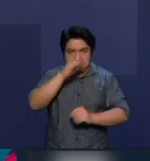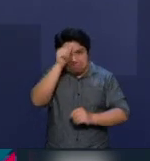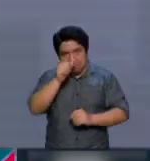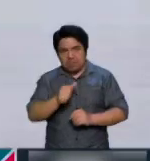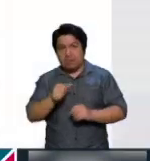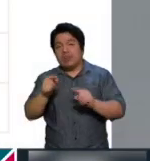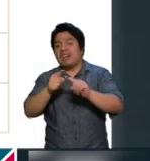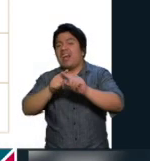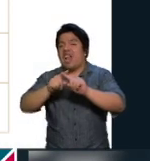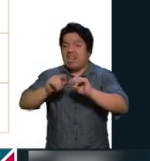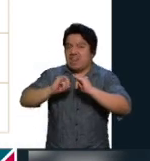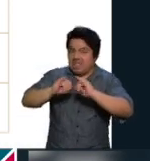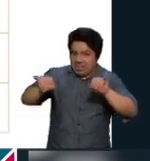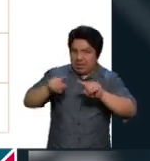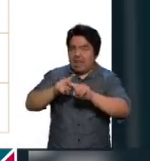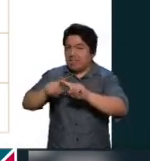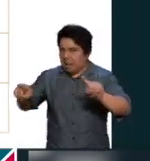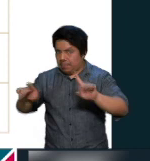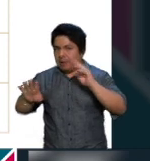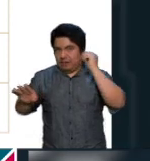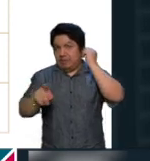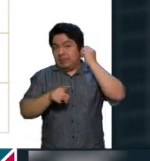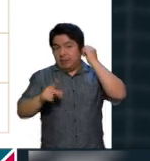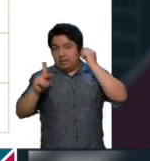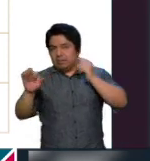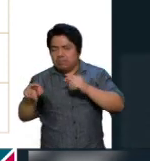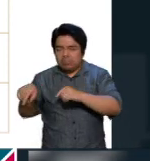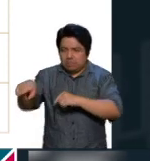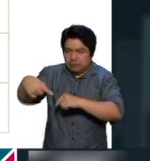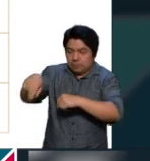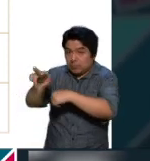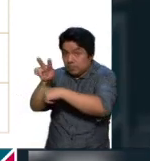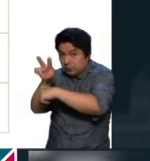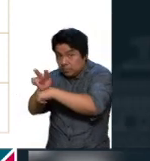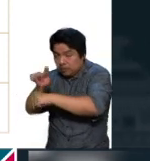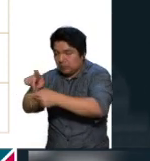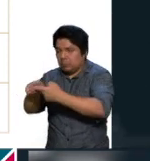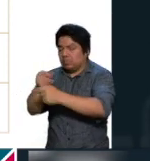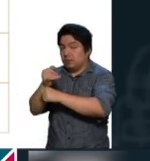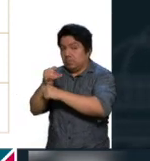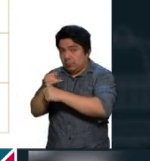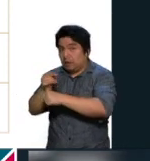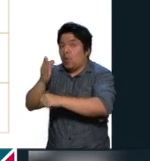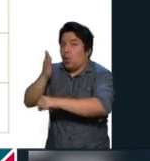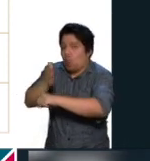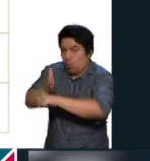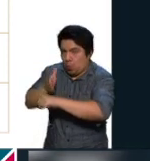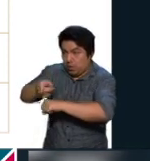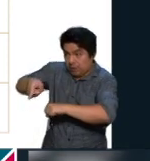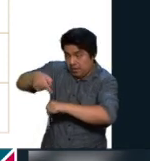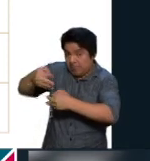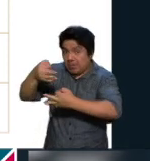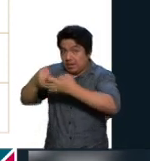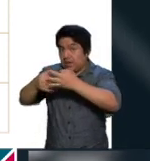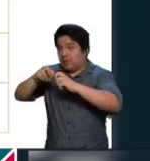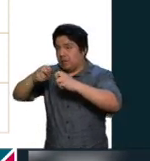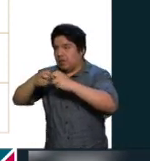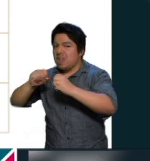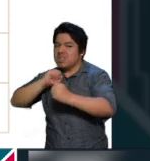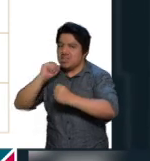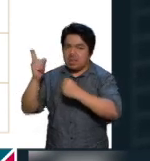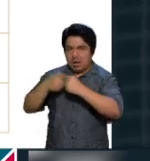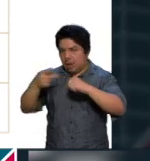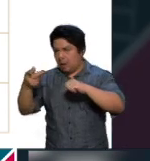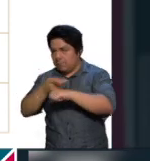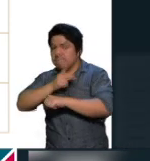órgano independiente al Poder Judicial de la Federación que vigile, investigue y sancione a los ministros, magistrados y jueces que incurran en alguna